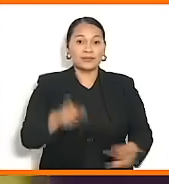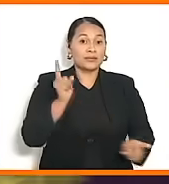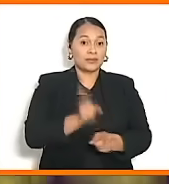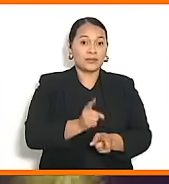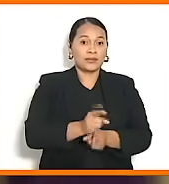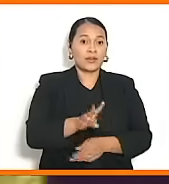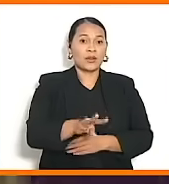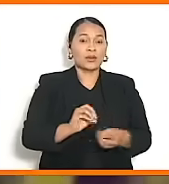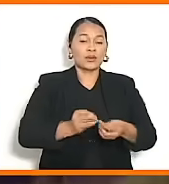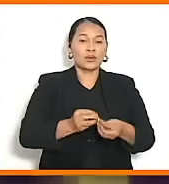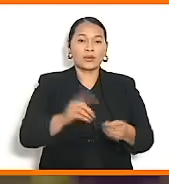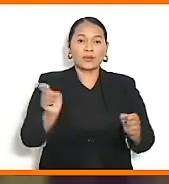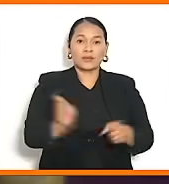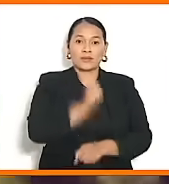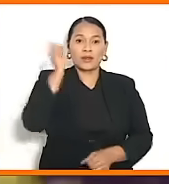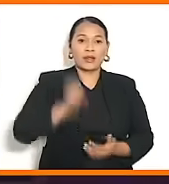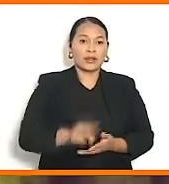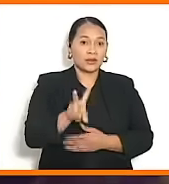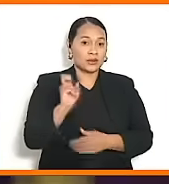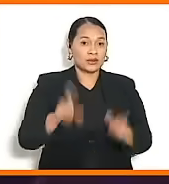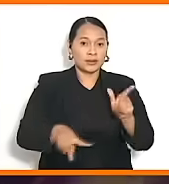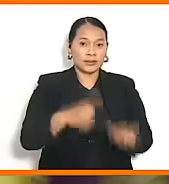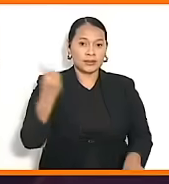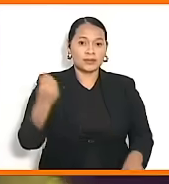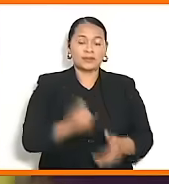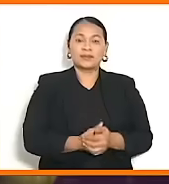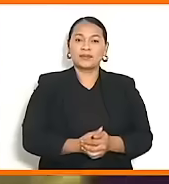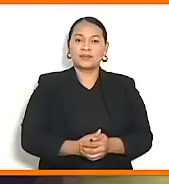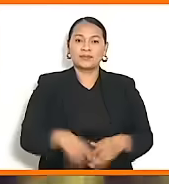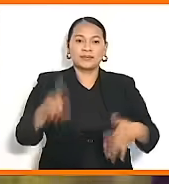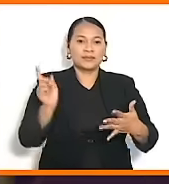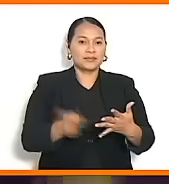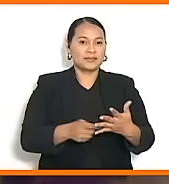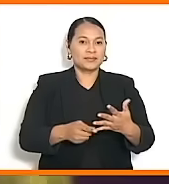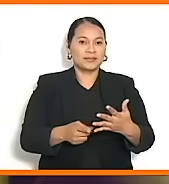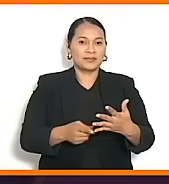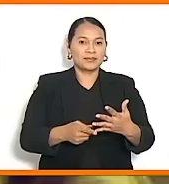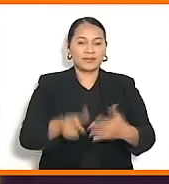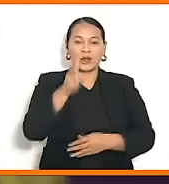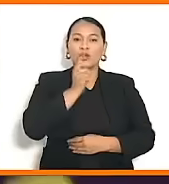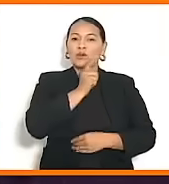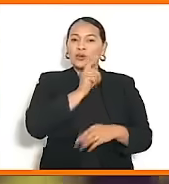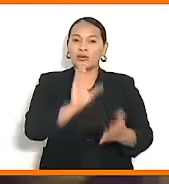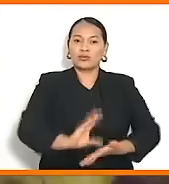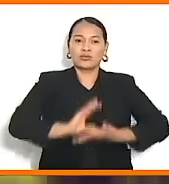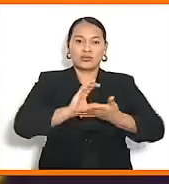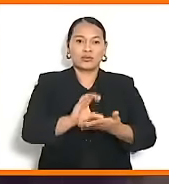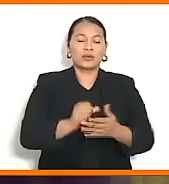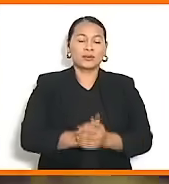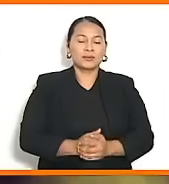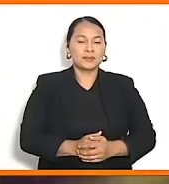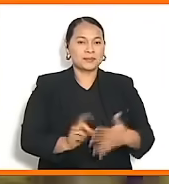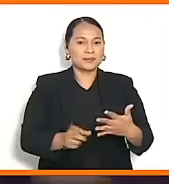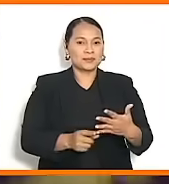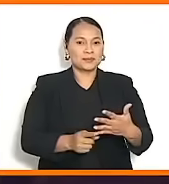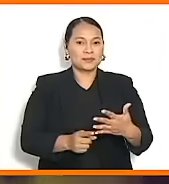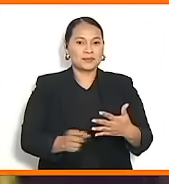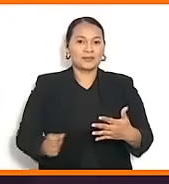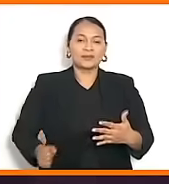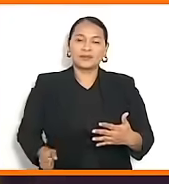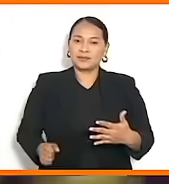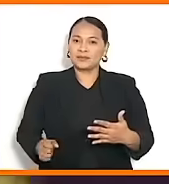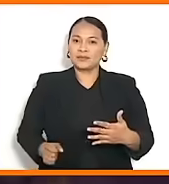cuatro números, ganas 200 lempiras. Vamos a conocer el quinto número favorecido en Loto Super Premio junto a Marbella. Gracias, Tatiana.